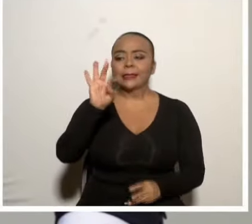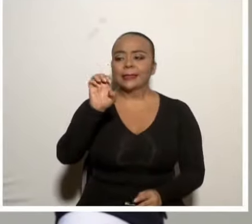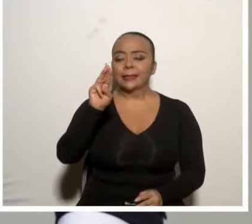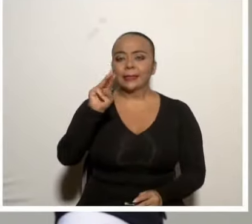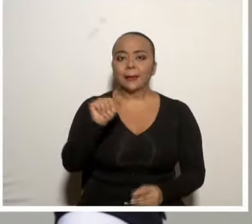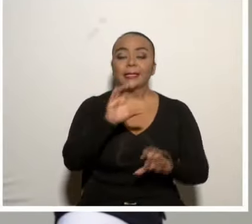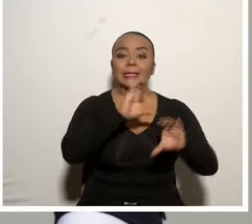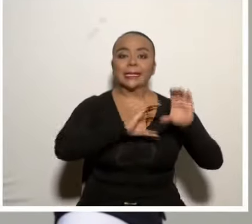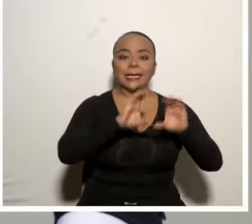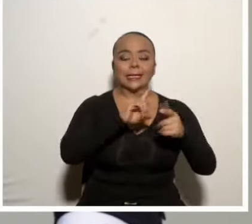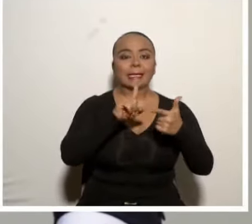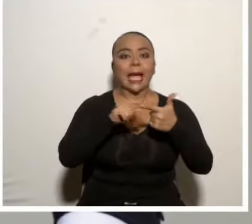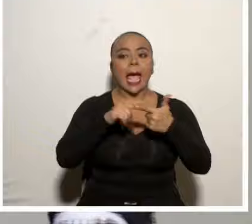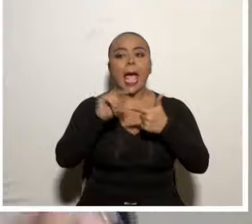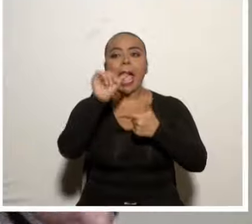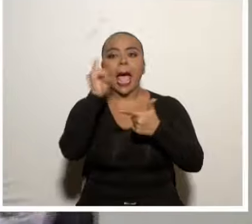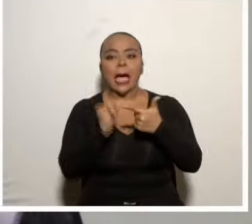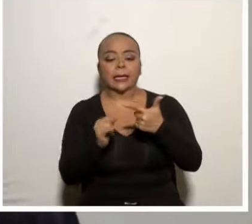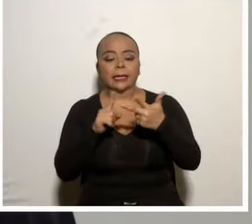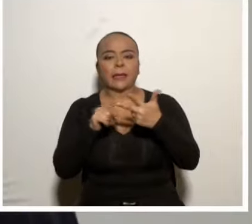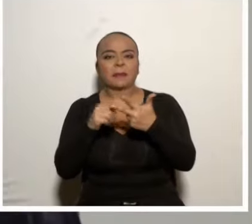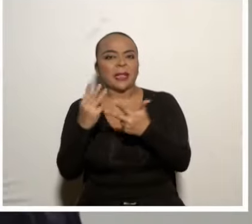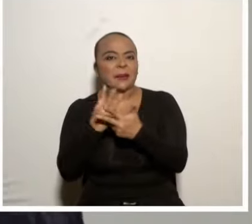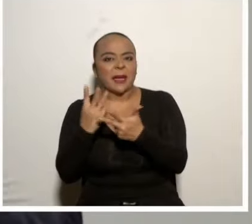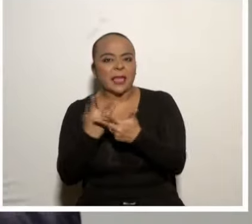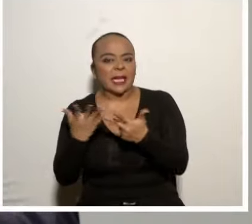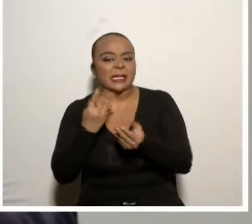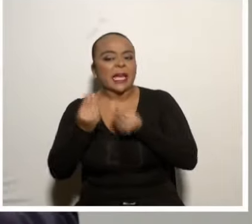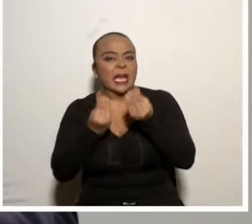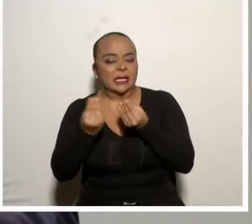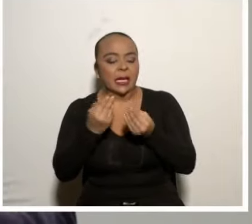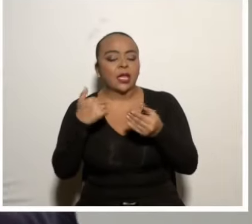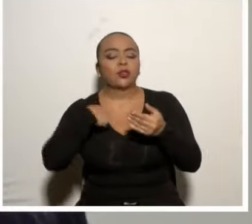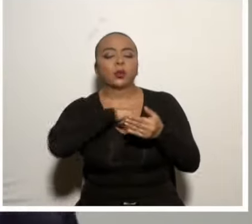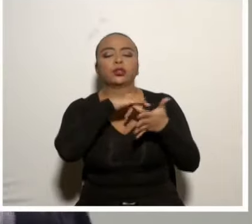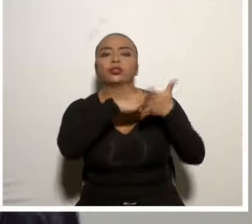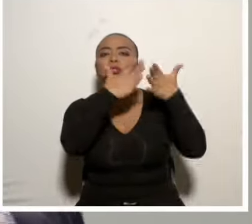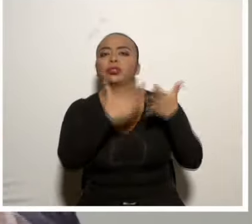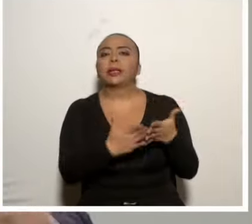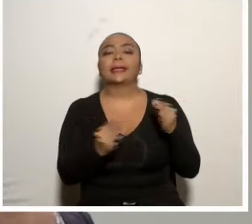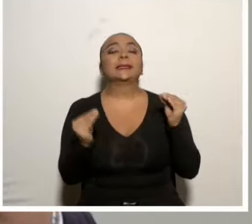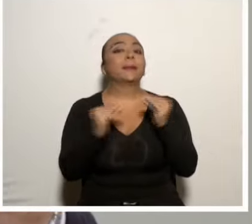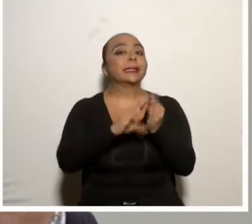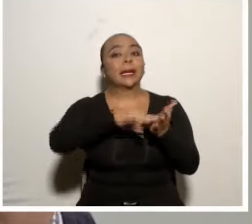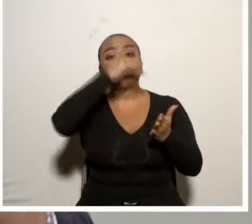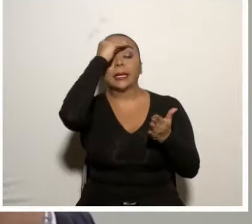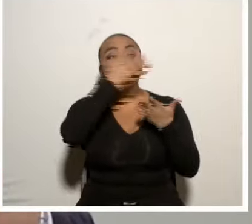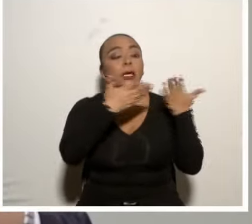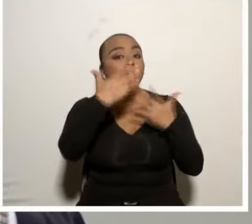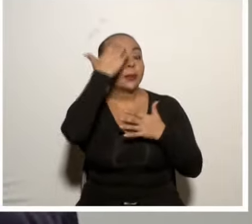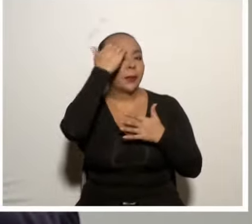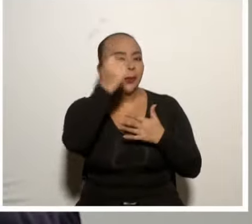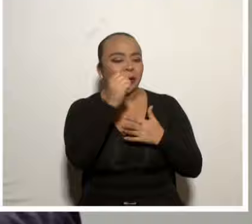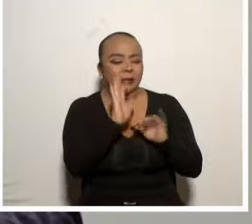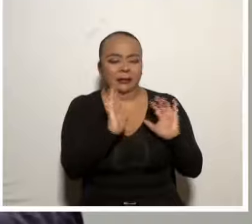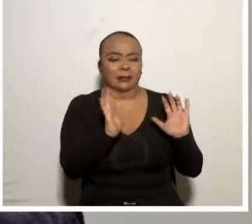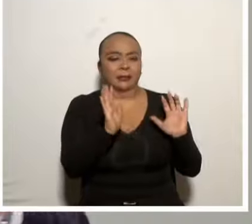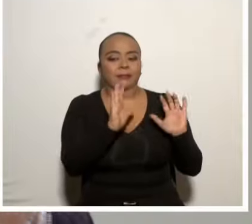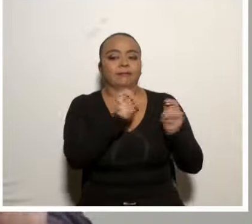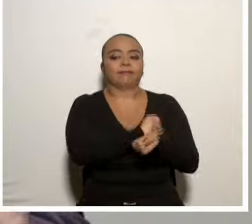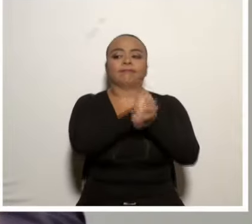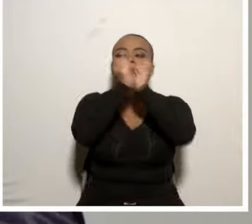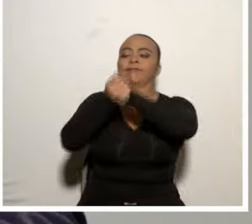tecnología, ingeniería, artes, matemáticas, que lo que hace es llevar a nuestros estudiantes, más que aprenderse cosas de memoria, los lleva